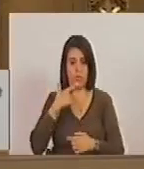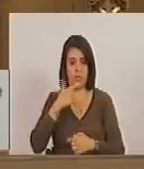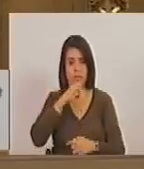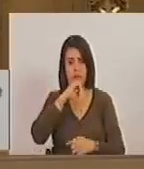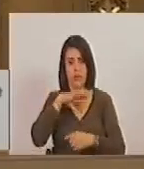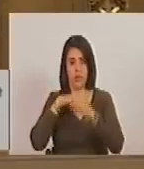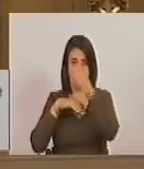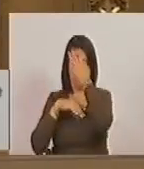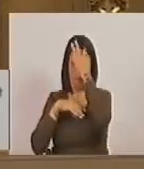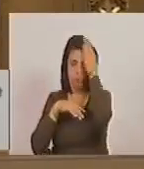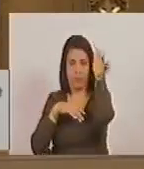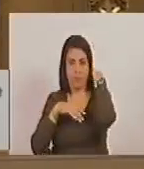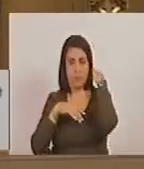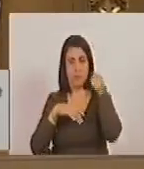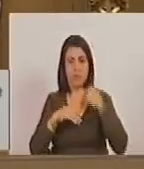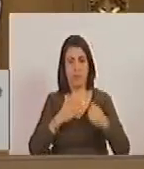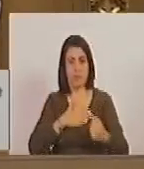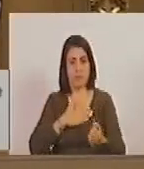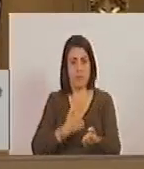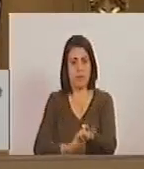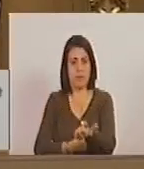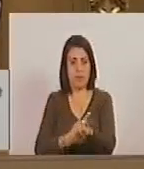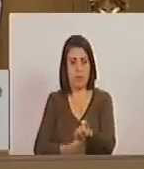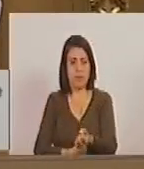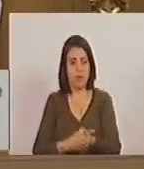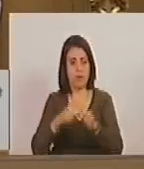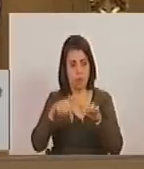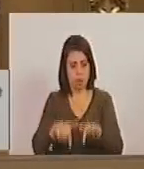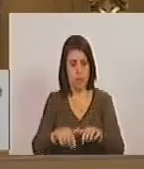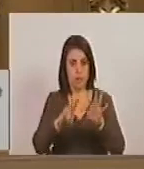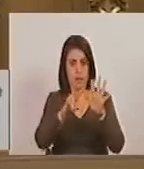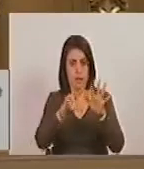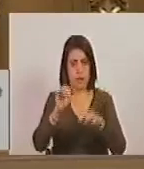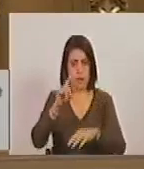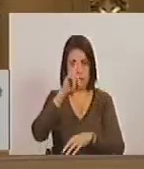anécdota. Uno de mis hermanos, que ahorita tiene 70 años,